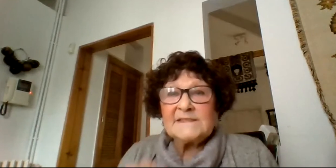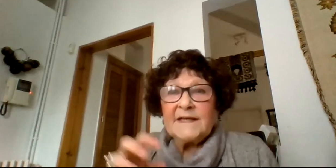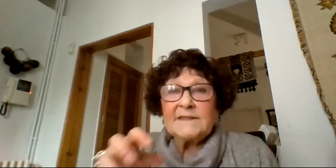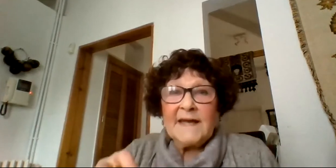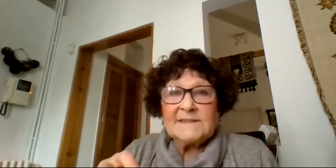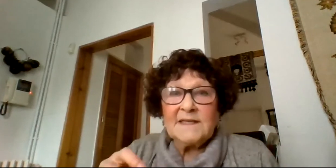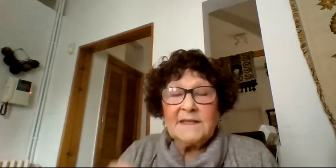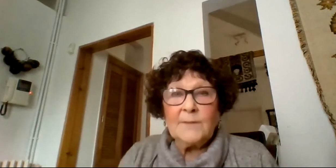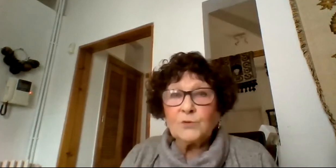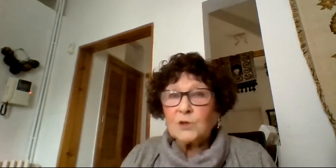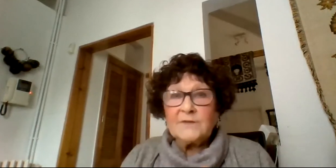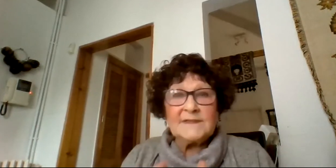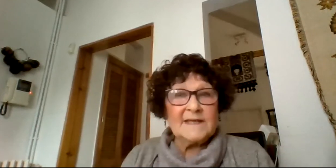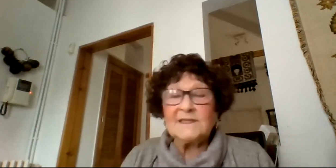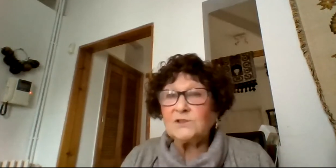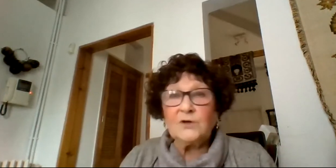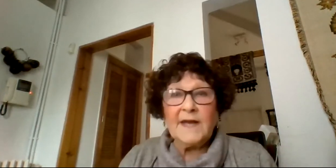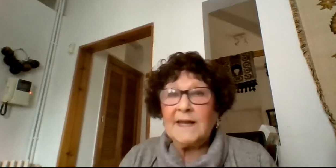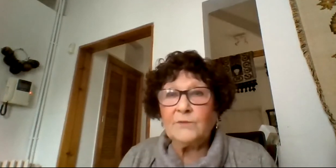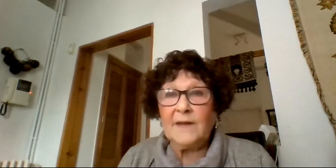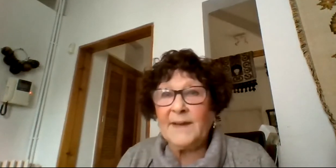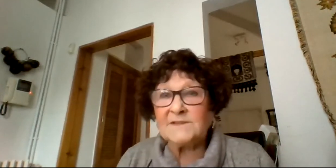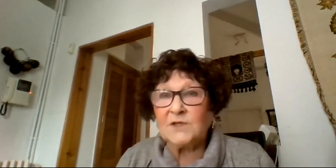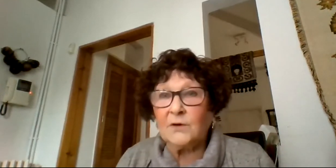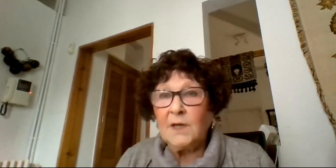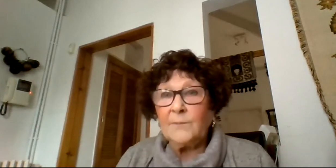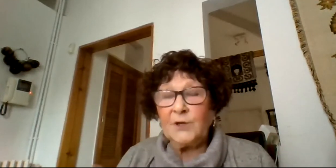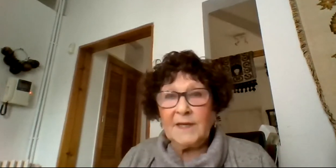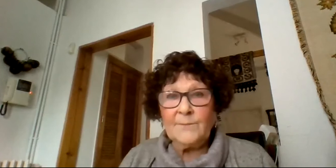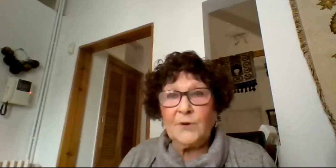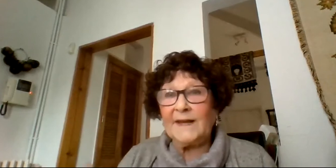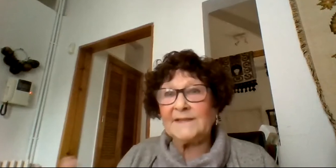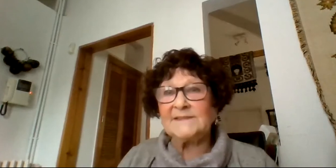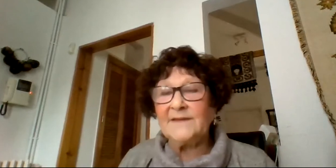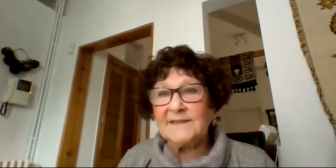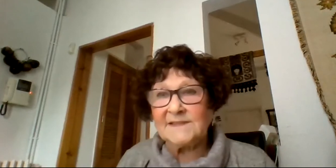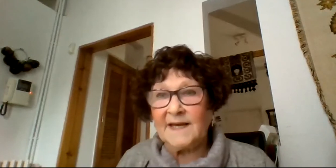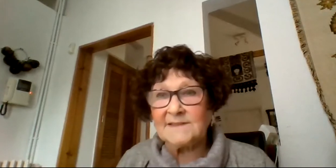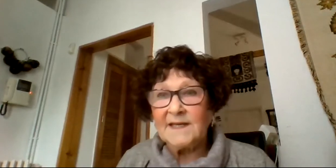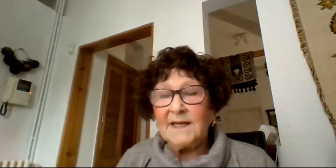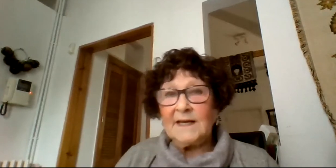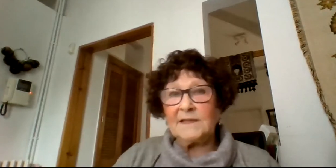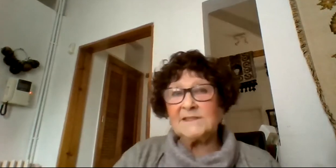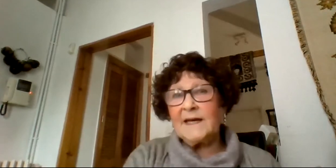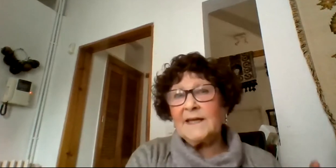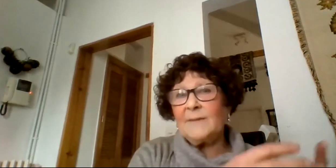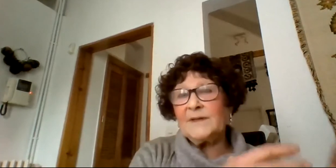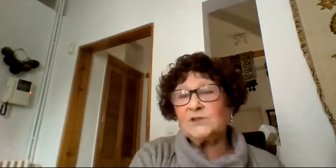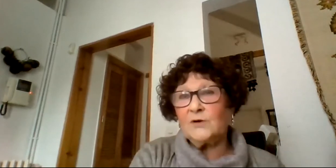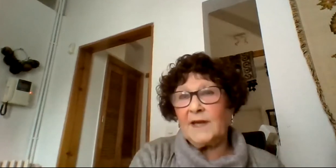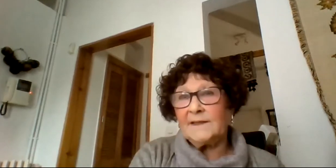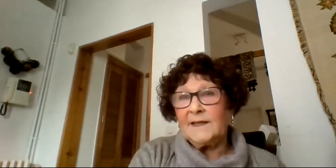de insertarse desde el punto de vista sensorial a un espacio. Por ejemplo, en las residencias, la sacan